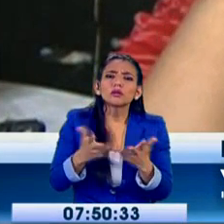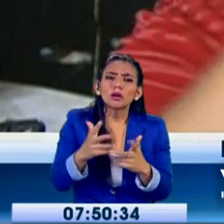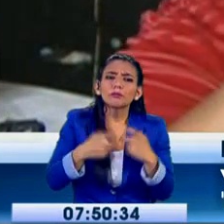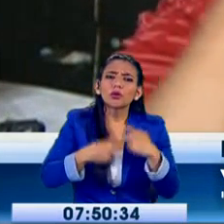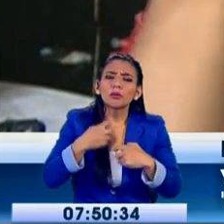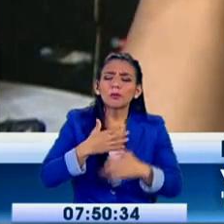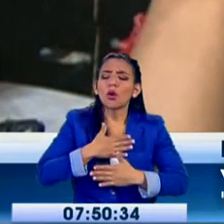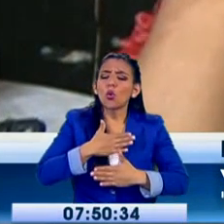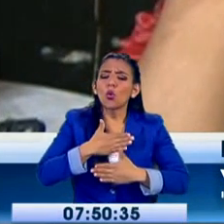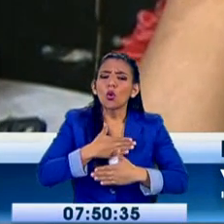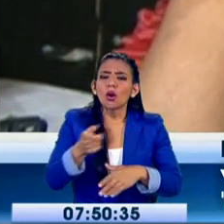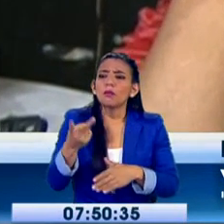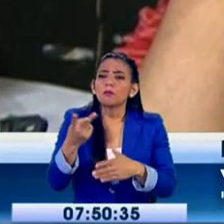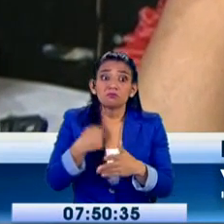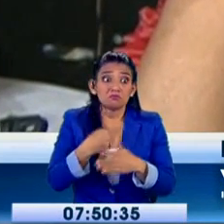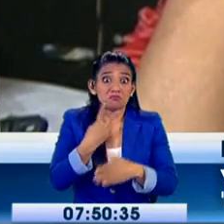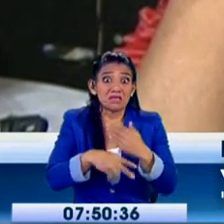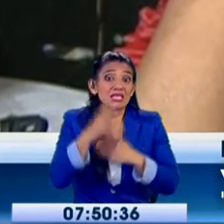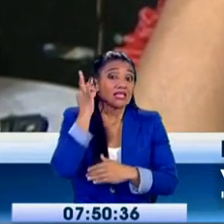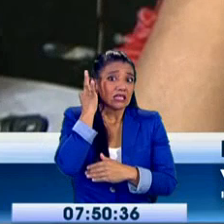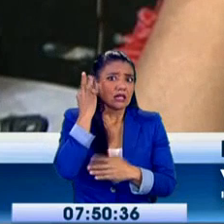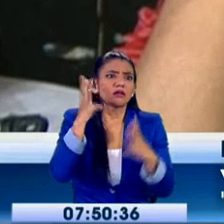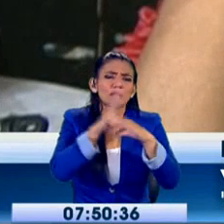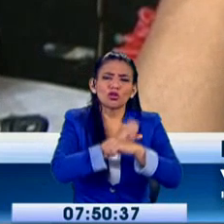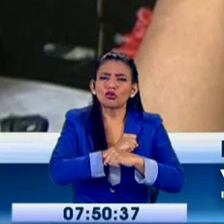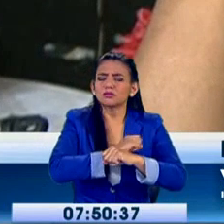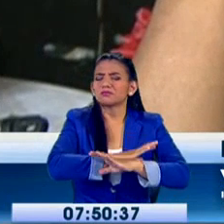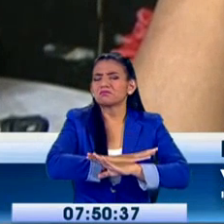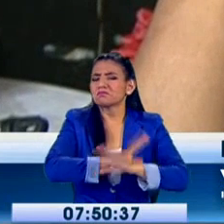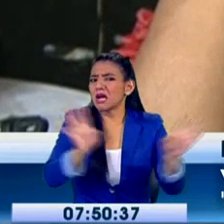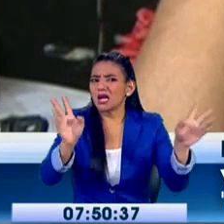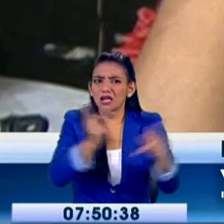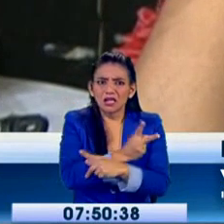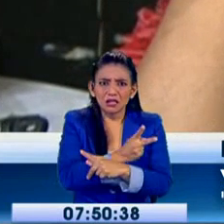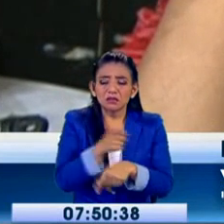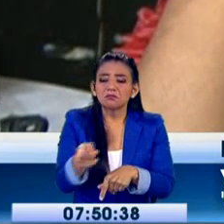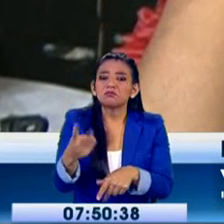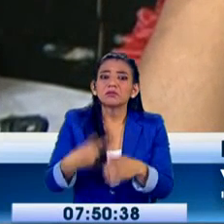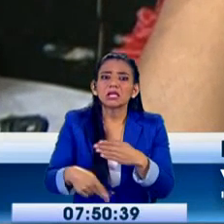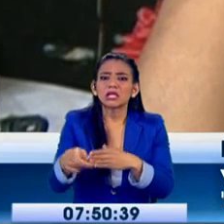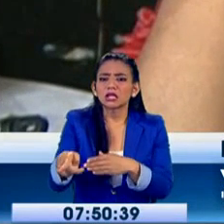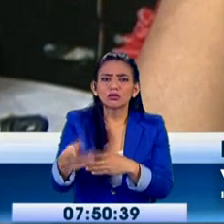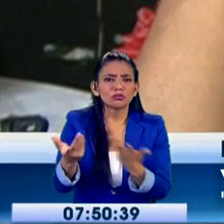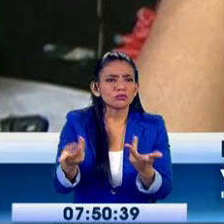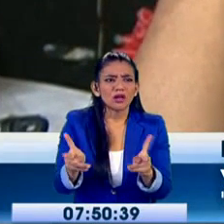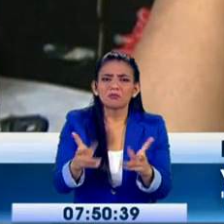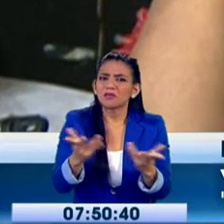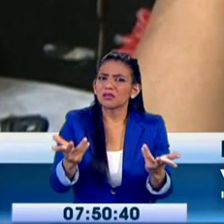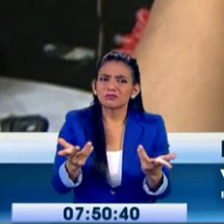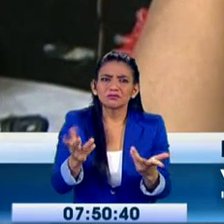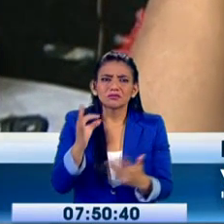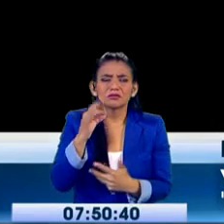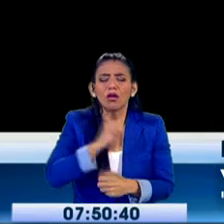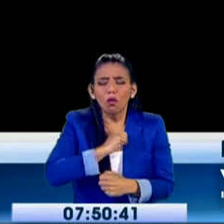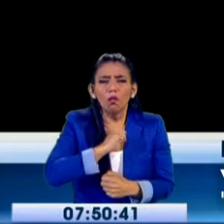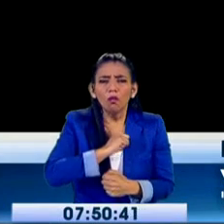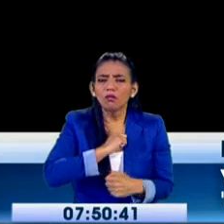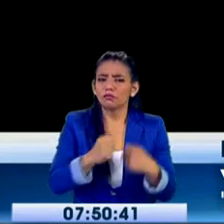problemas respiratorios, la chica más que todo, a veces no duerme en las noches. Y el chico, así, a veces tiene todo fuerte,